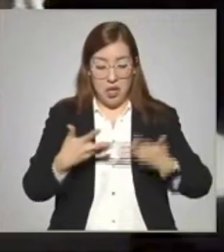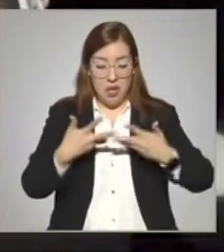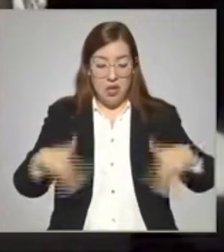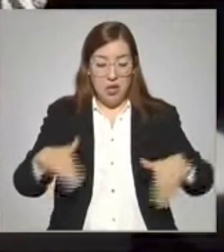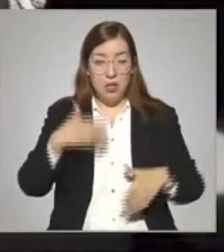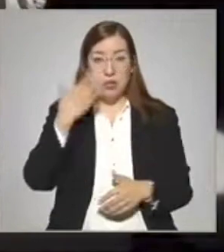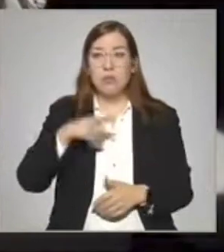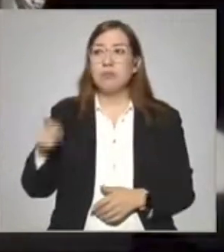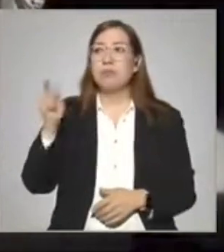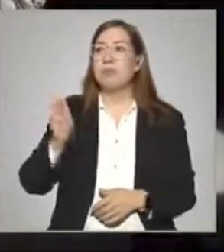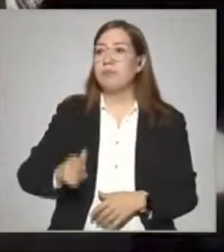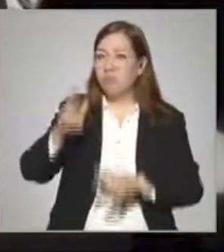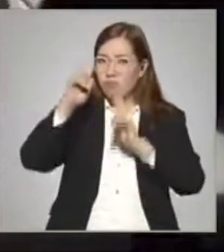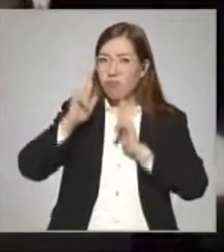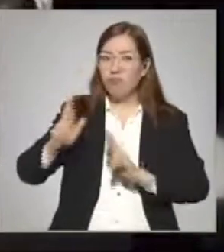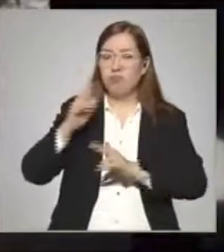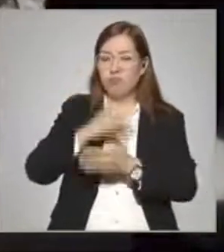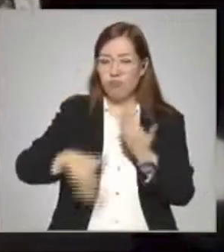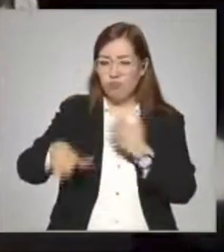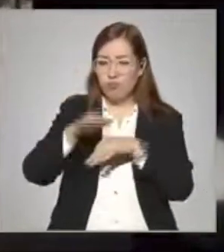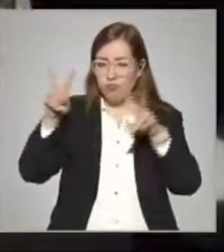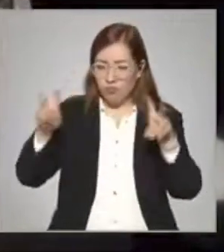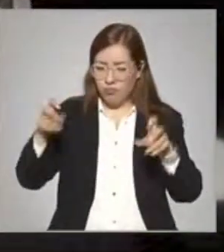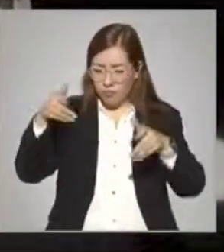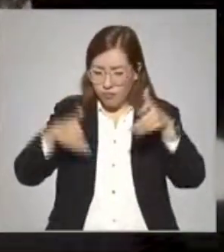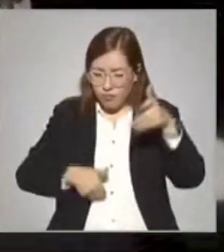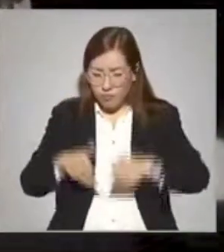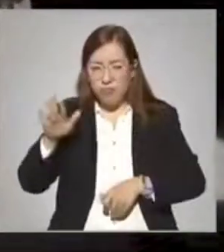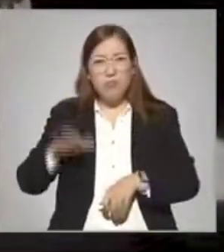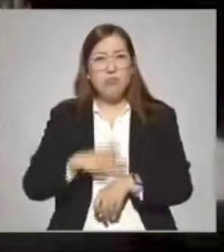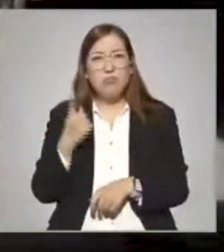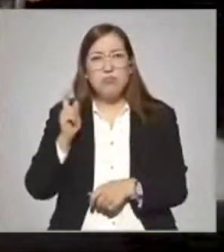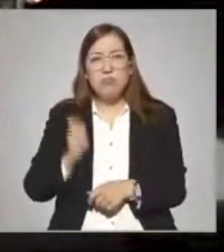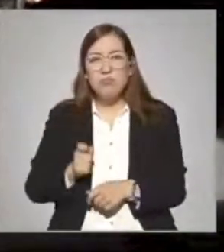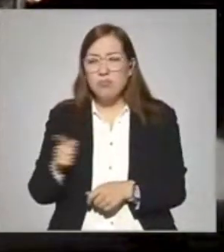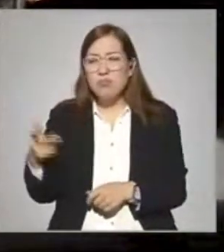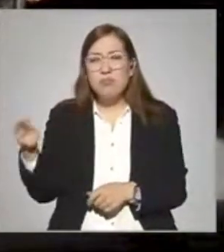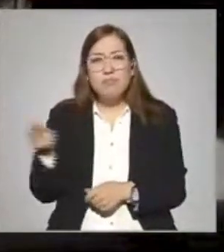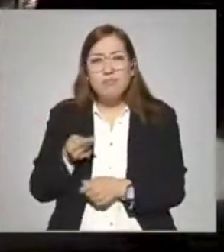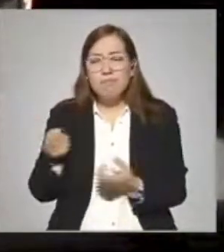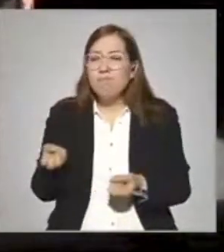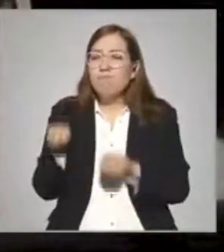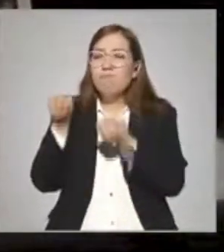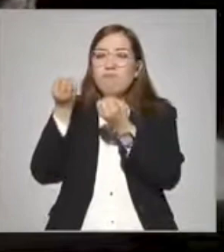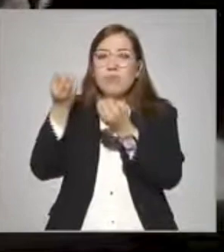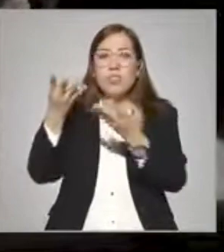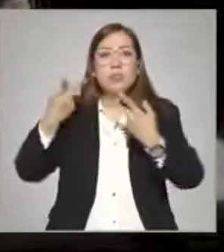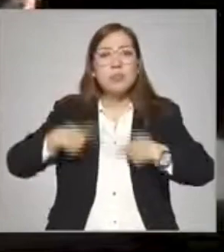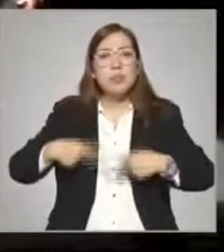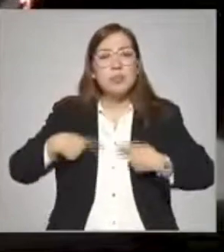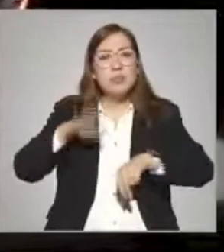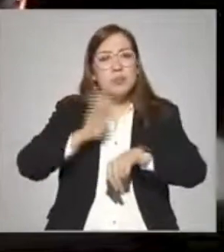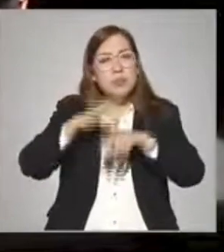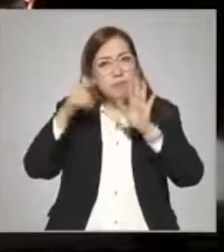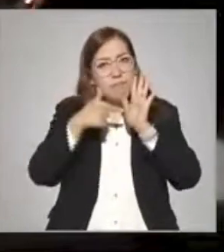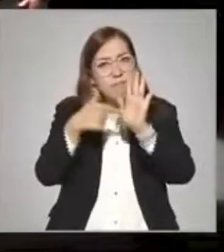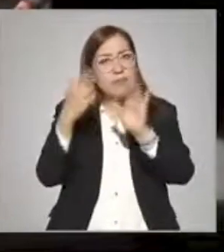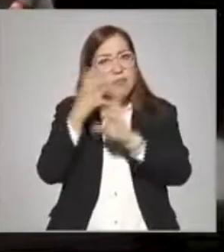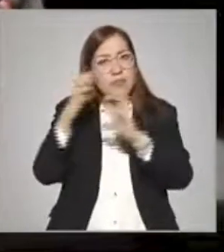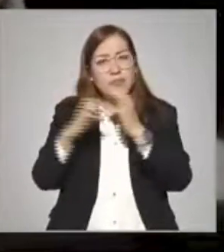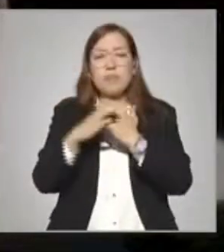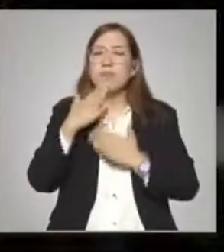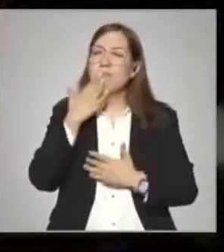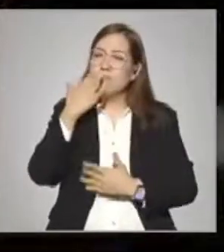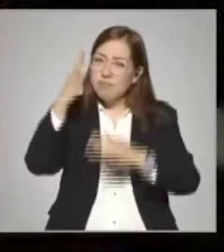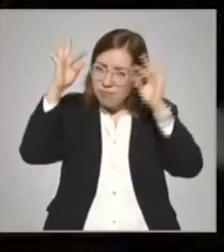que se respete la convención teatral porque necesitamos ofrecerle al público espectáculos no solamente de calidad,